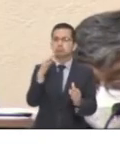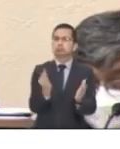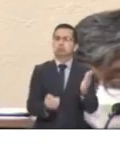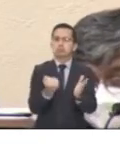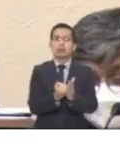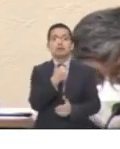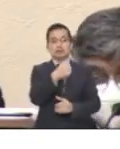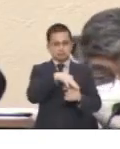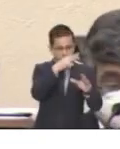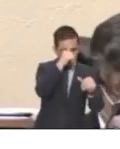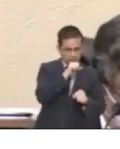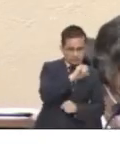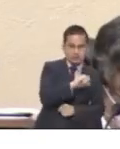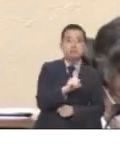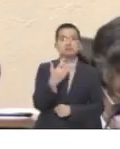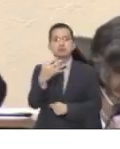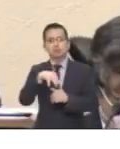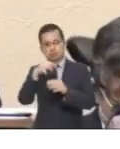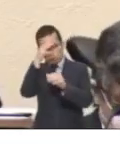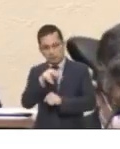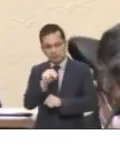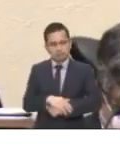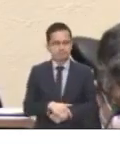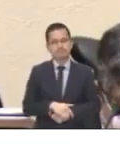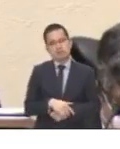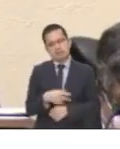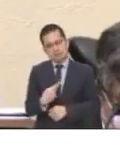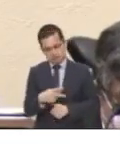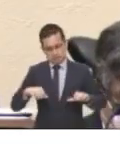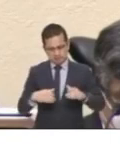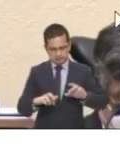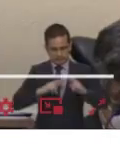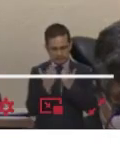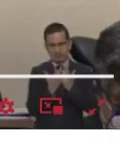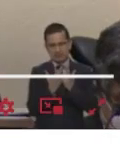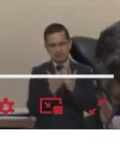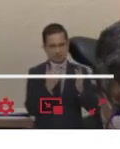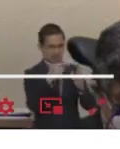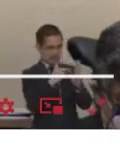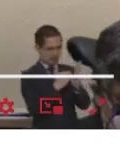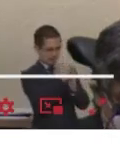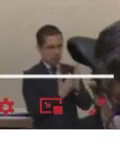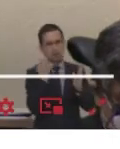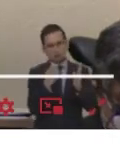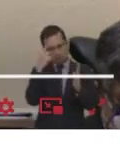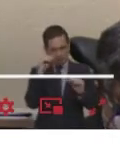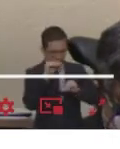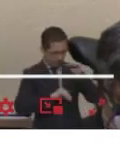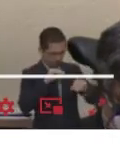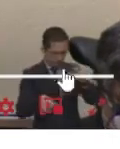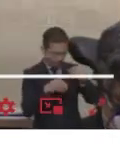pues se pueda pronunciar y atender ante ese órgano jurisdiccional este este tema este